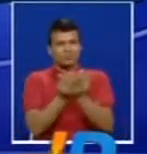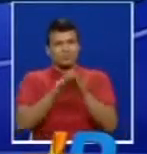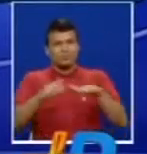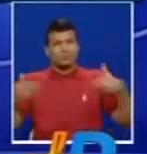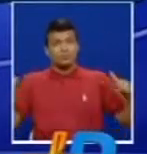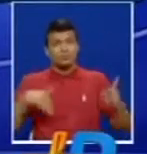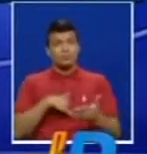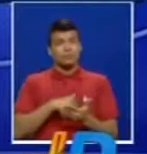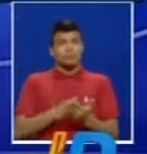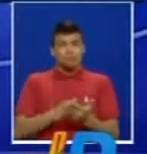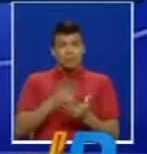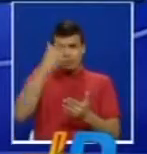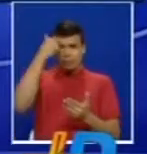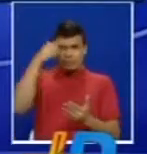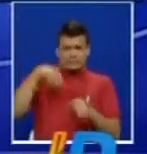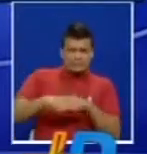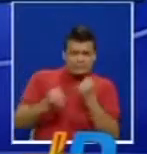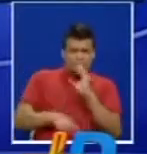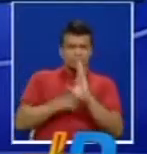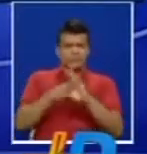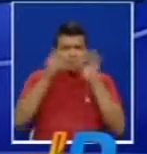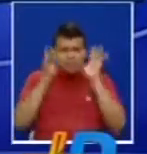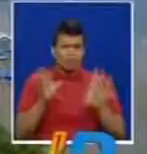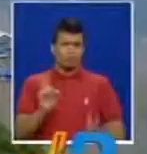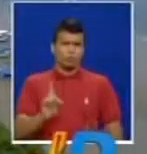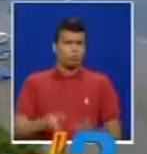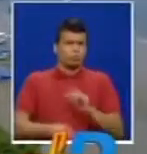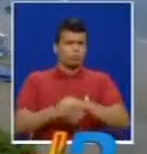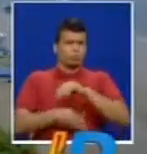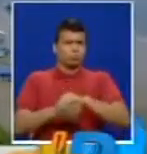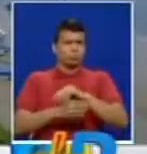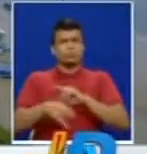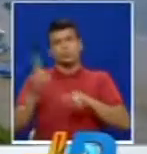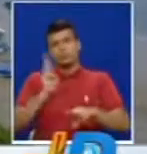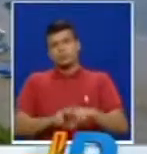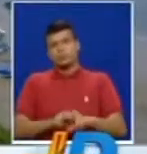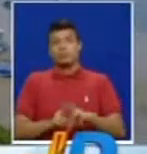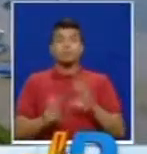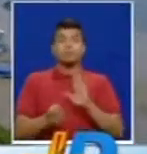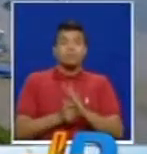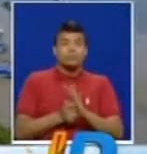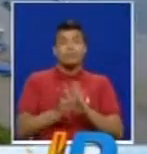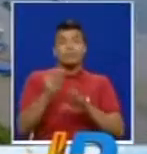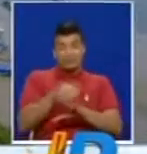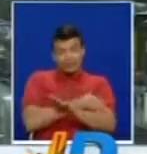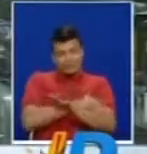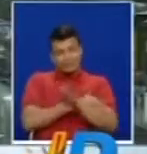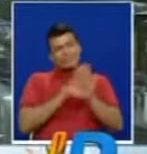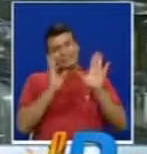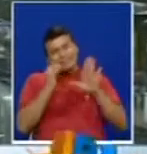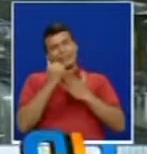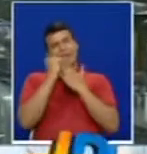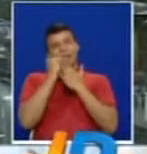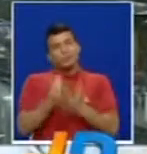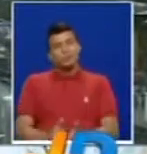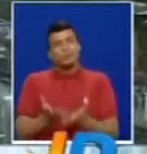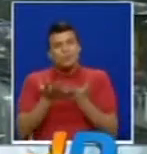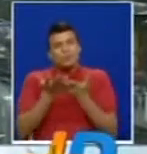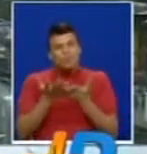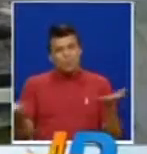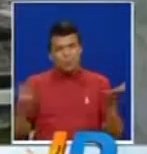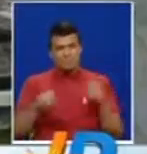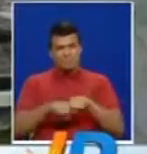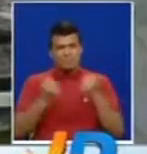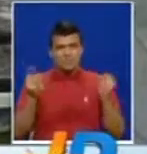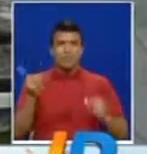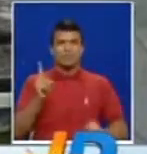por ahora no impiden la salida y entrada de embarcaciones. Para evitar que se realicen emergencias por cuenta del mal estado que presenta el muelle turístico